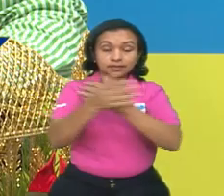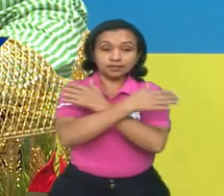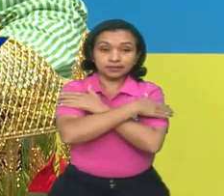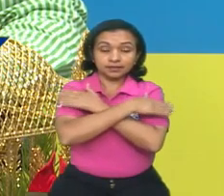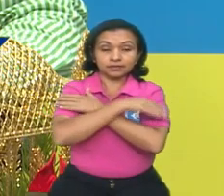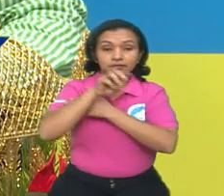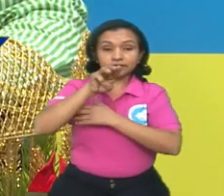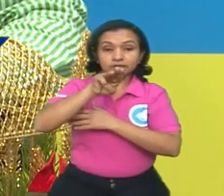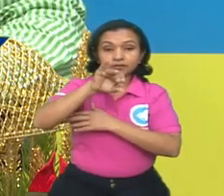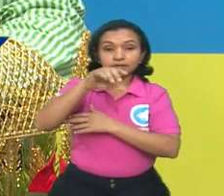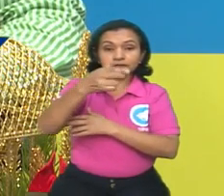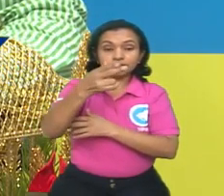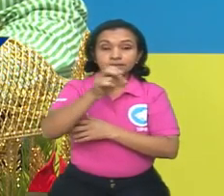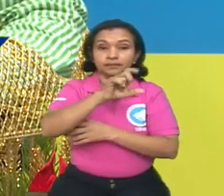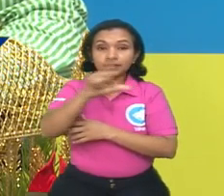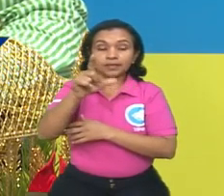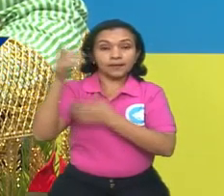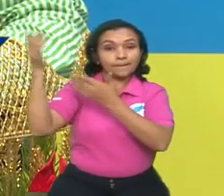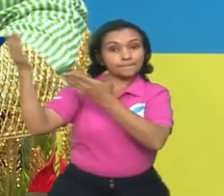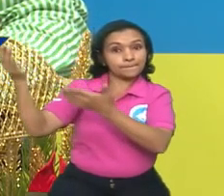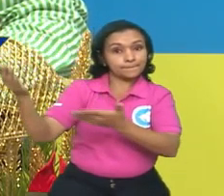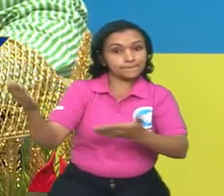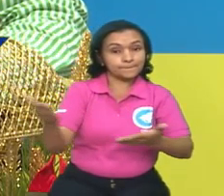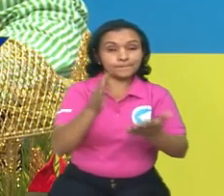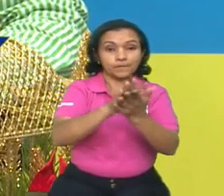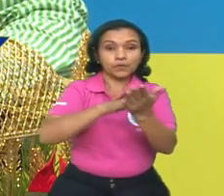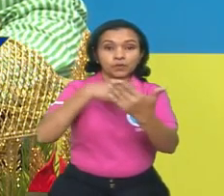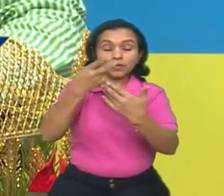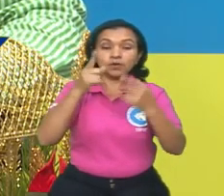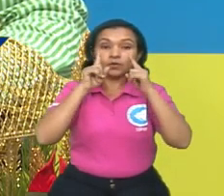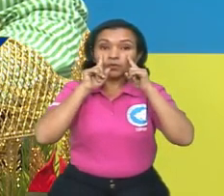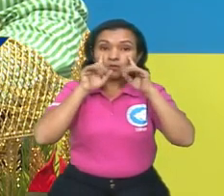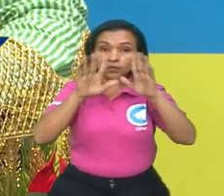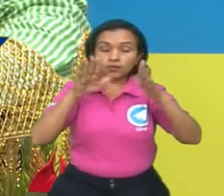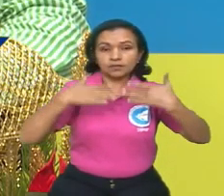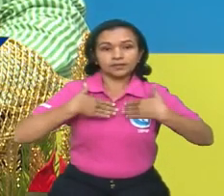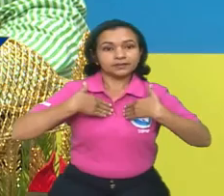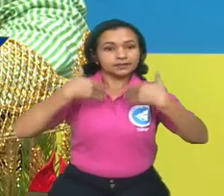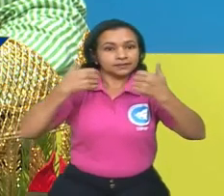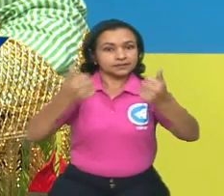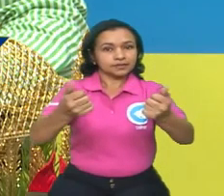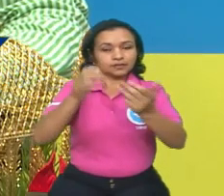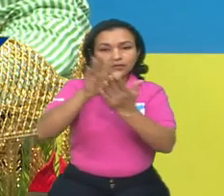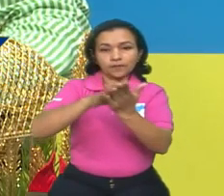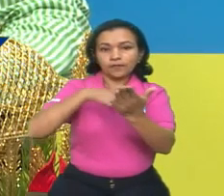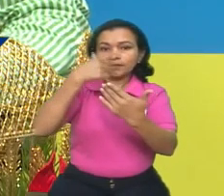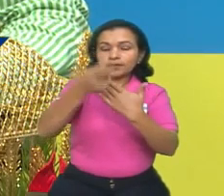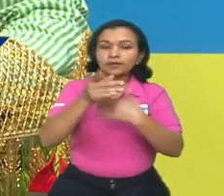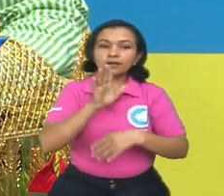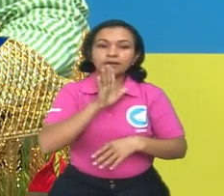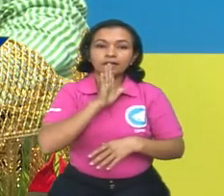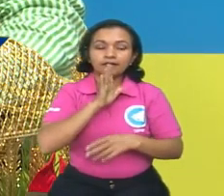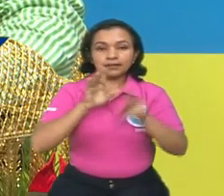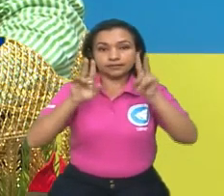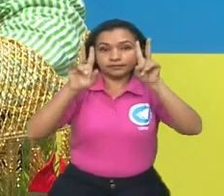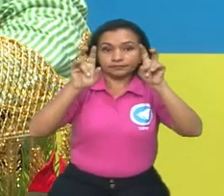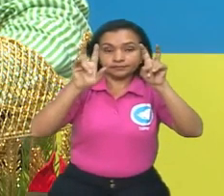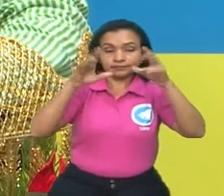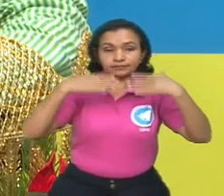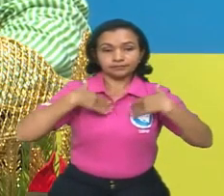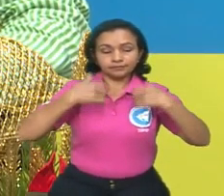Miguel Carranza Mena y les doy la bienvenida a su programa Prevenir es Salud. Un programa donde estamos conversando sobre temas de salud para